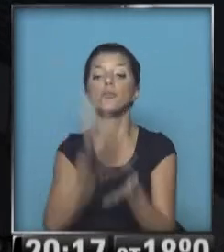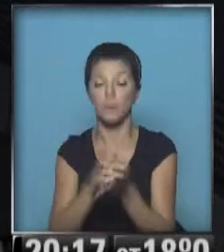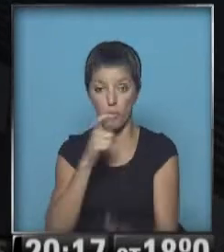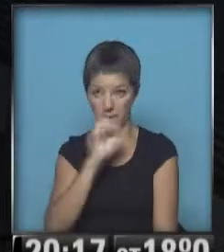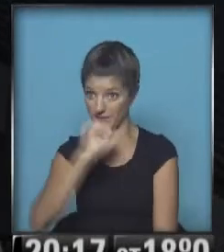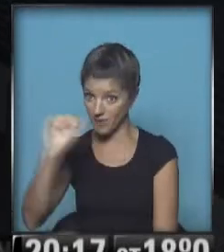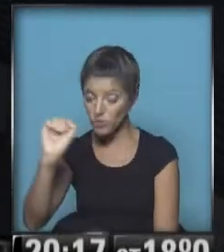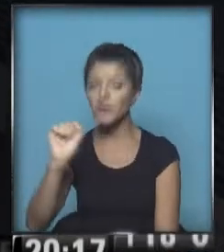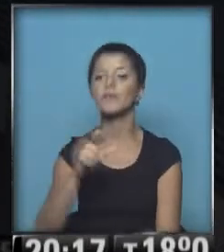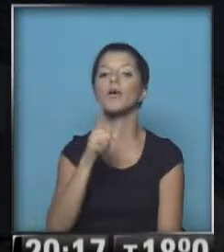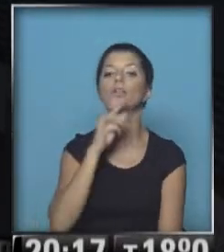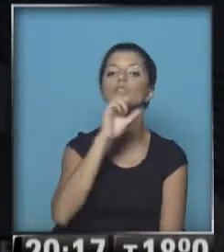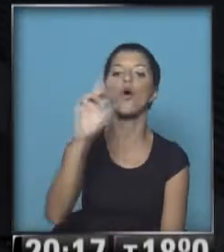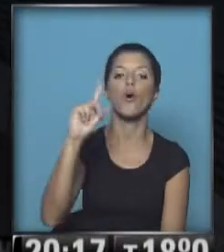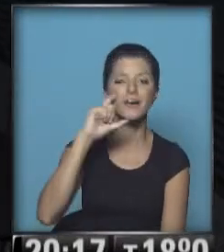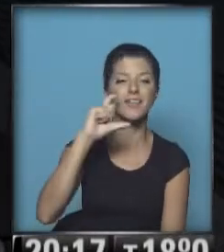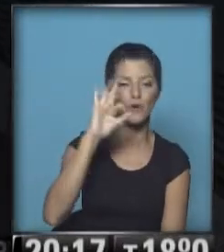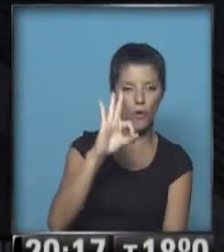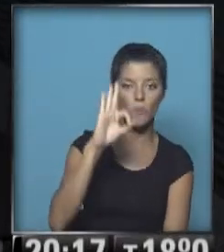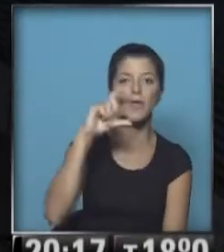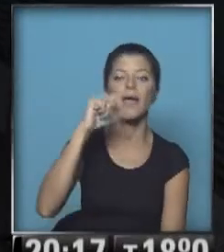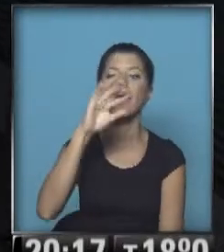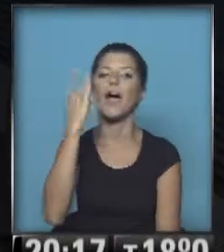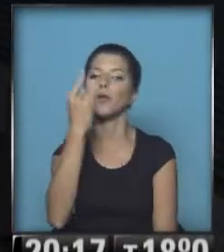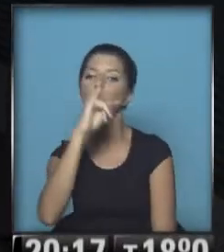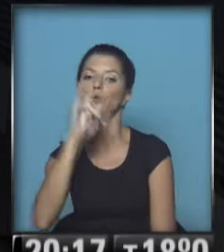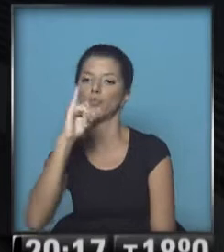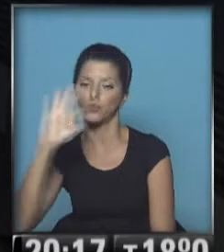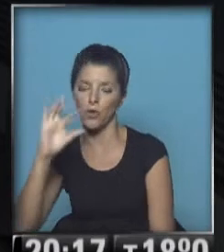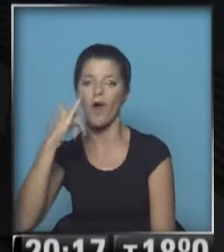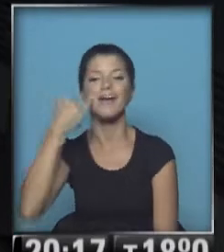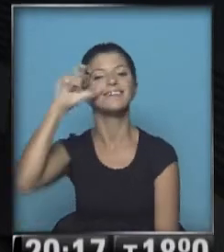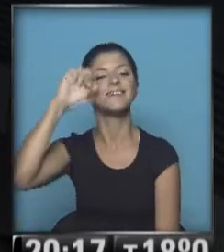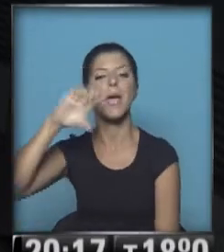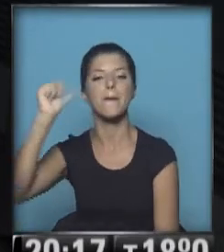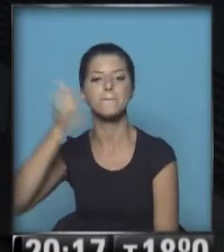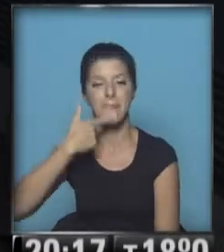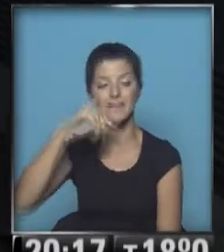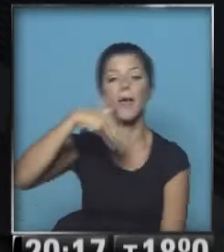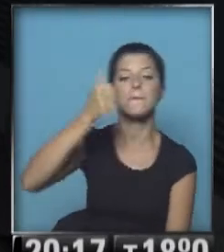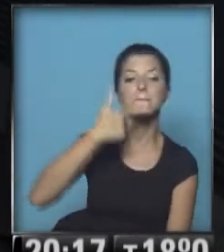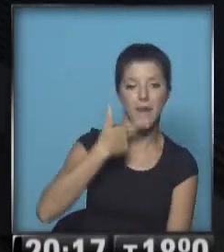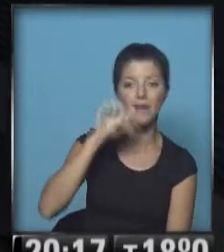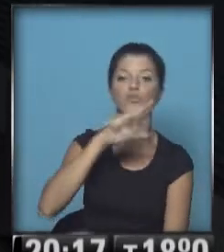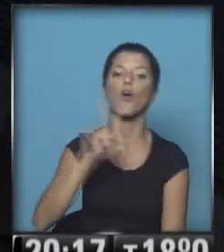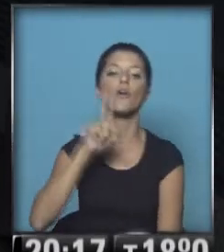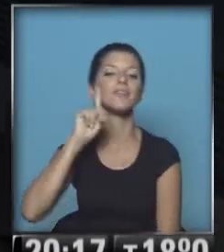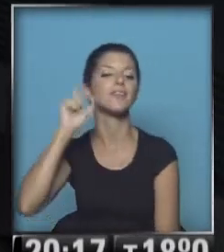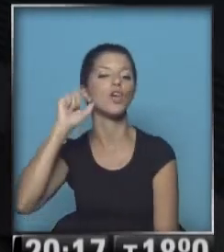Libertadores. Torrico, Buffarini, Caruso, Yepe, Mas, Villalba, Mercier, Ortigosa,